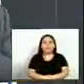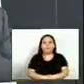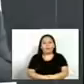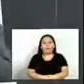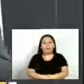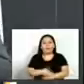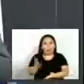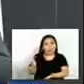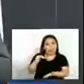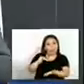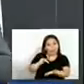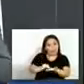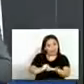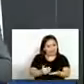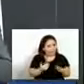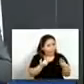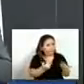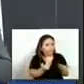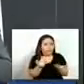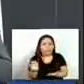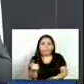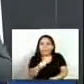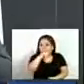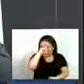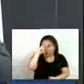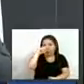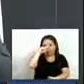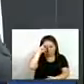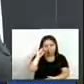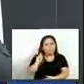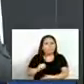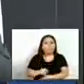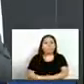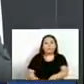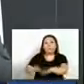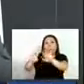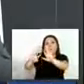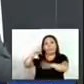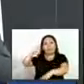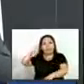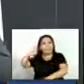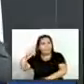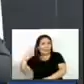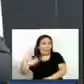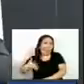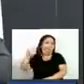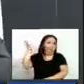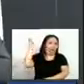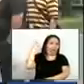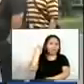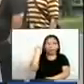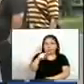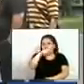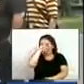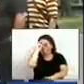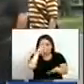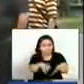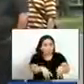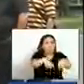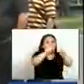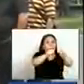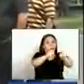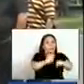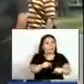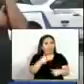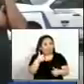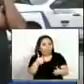Devolvemos a más de 40.000 trabajadores sus puestos de trabajo y que habían cancelaciones de contratos. Una buena noticia